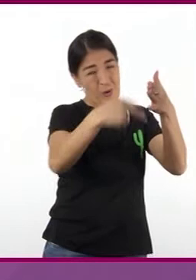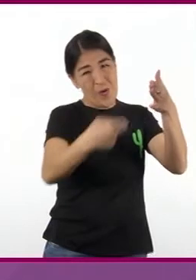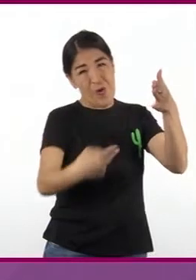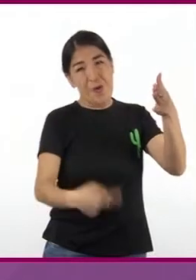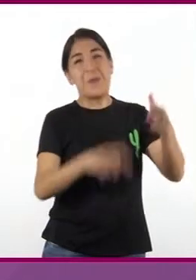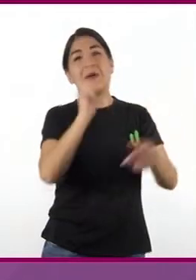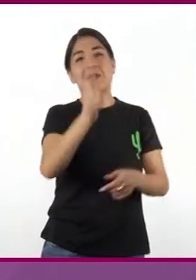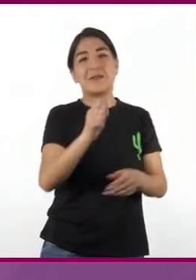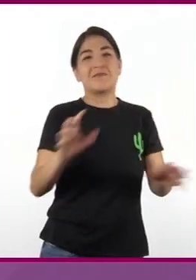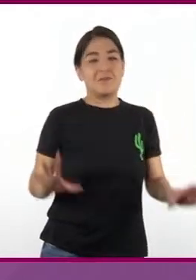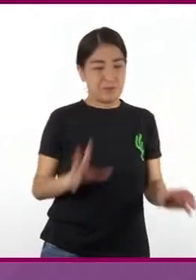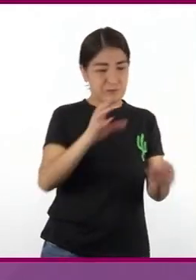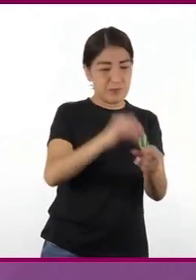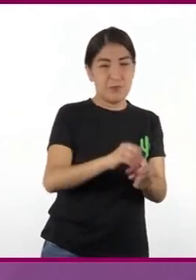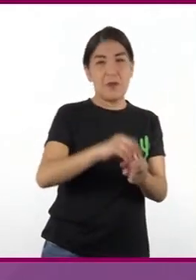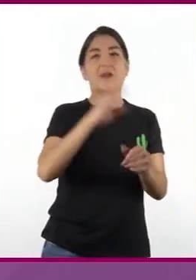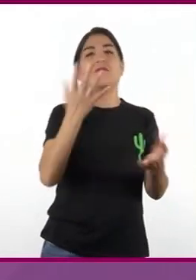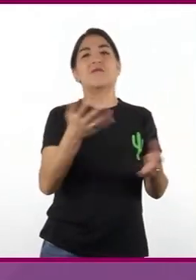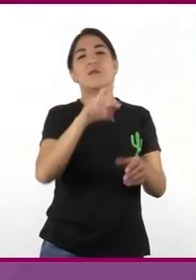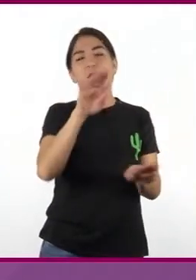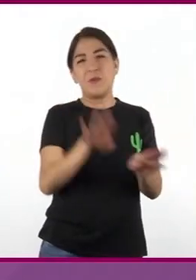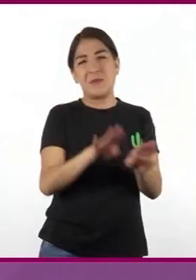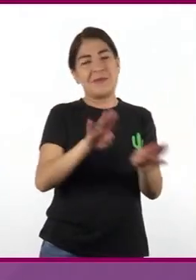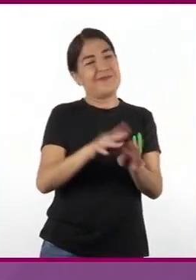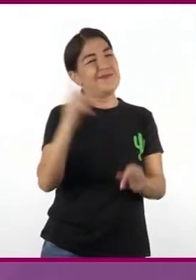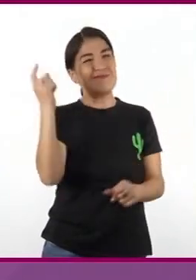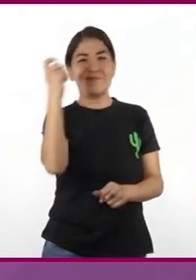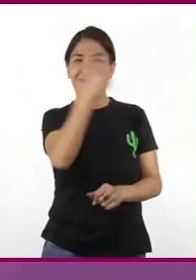muy complicado diferenciar de manera rigurosa.